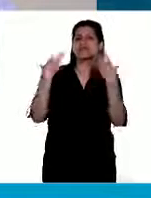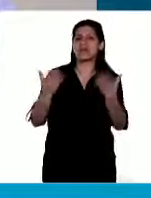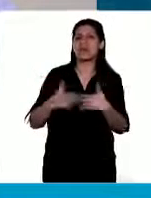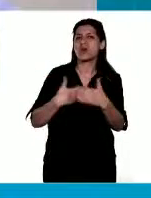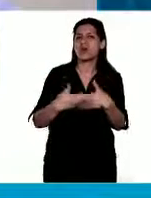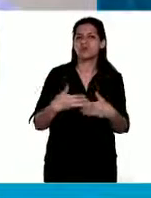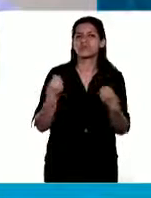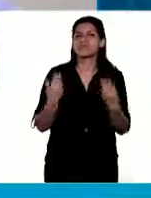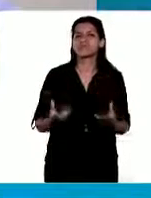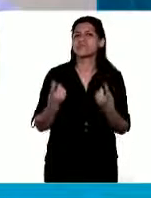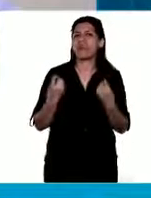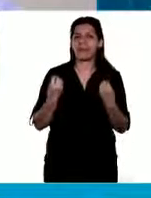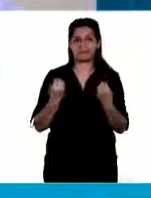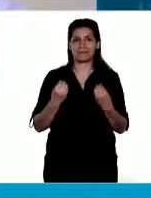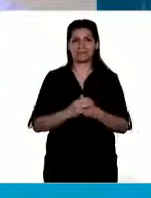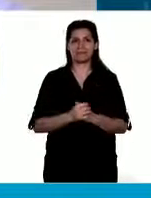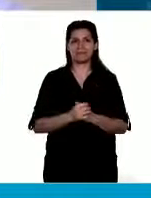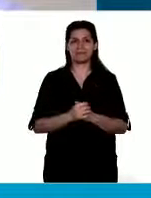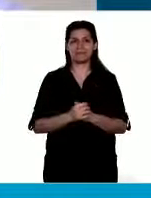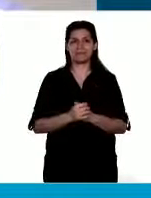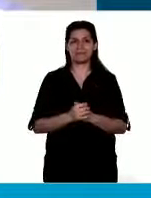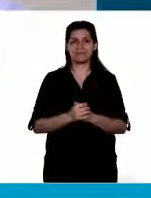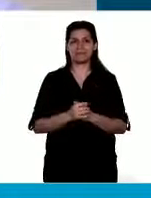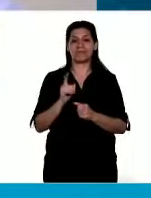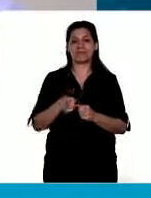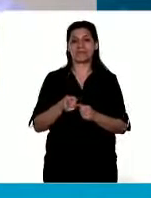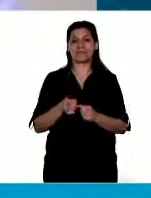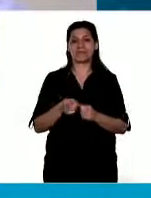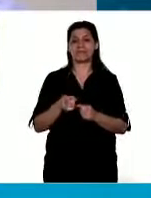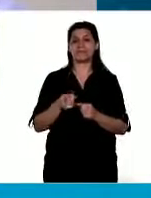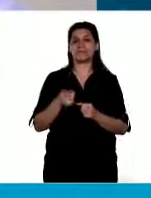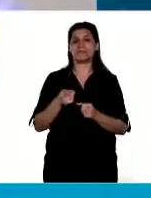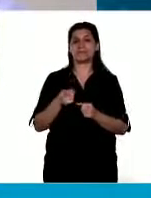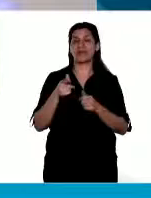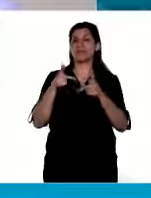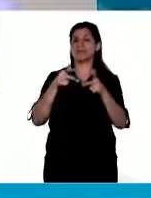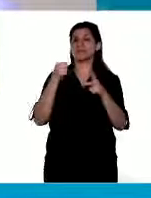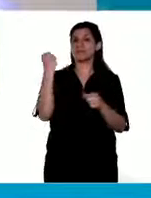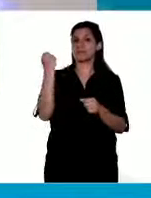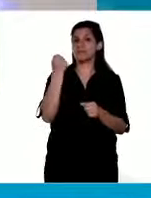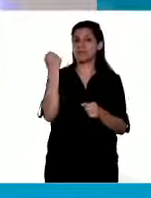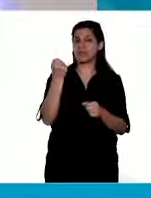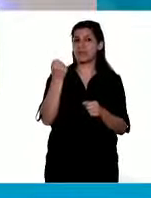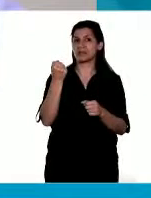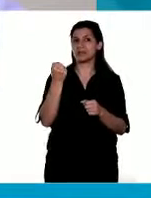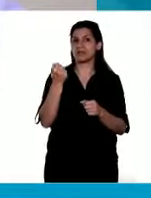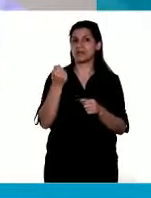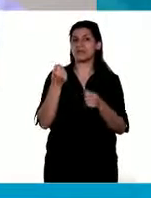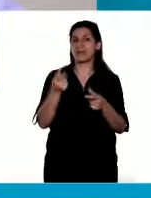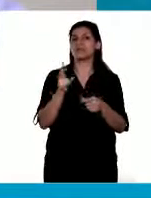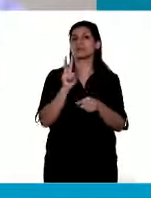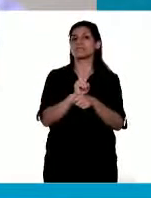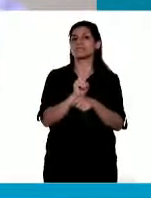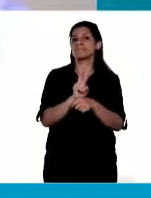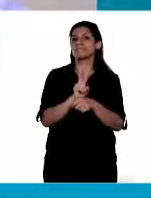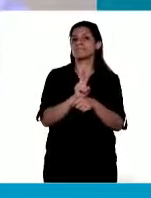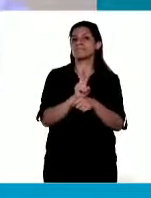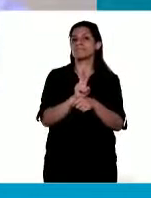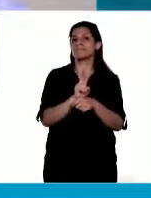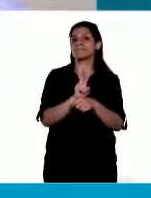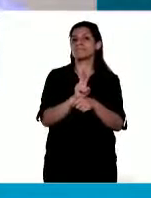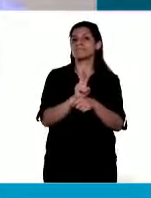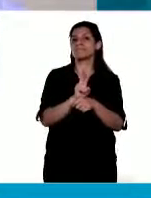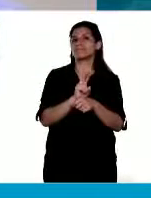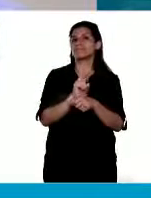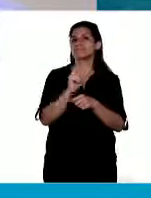también quiero hacer y quiero remarcar lo que siempre remarcamos nosotros como política de seguridad que hay que construir entre todos. Y ese